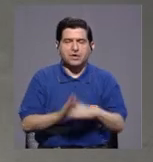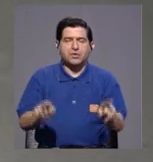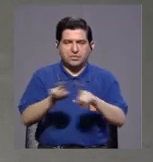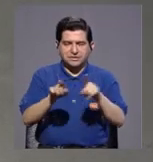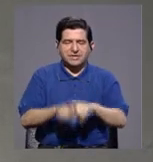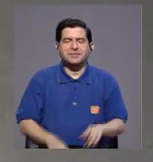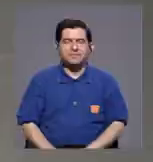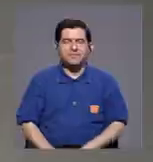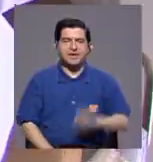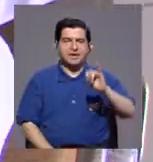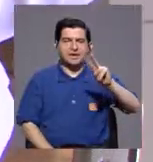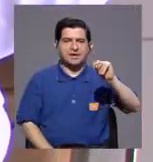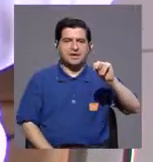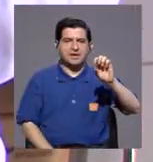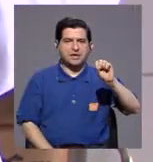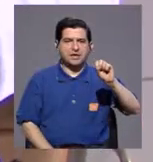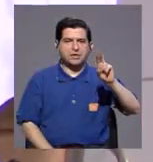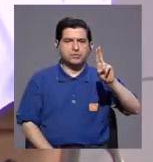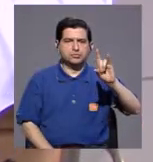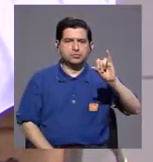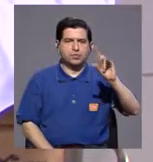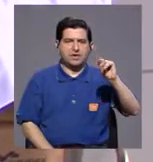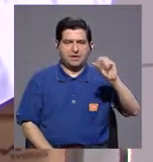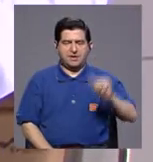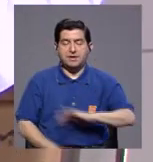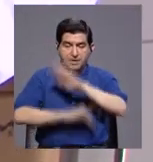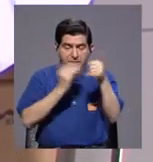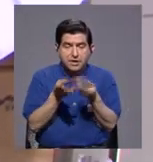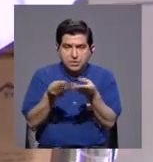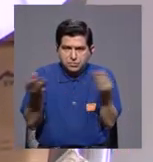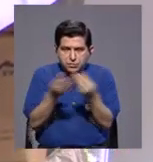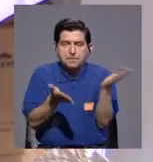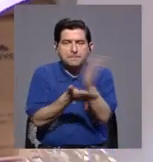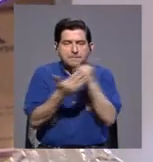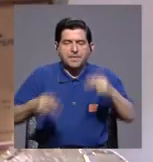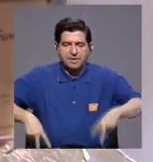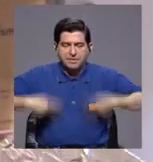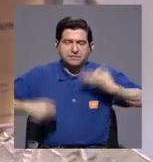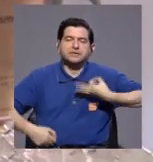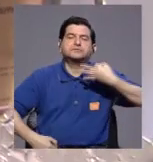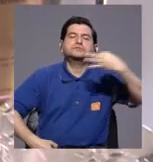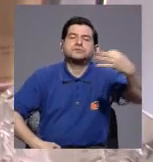recombinantes todos estos productos forman parte de nuestra vida cotidiana